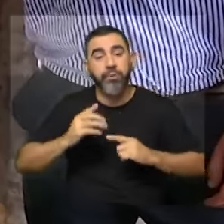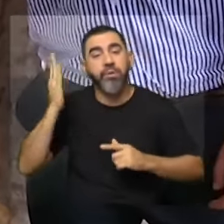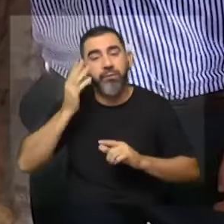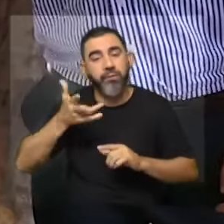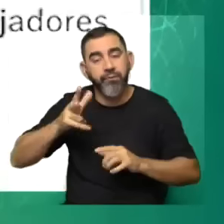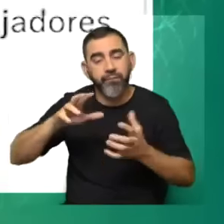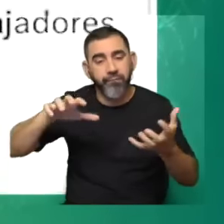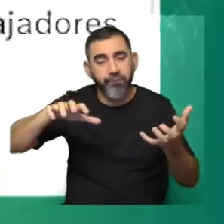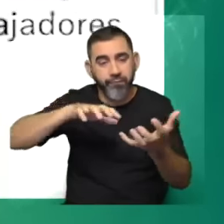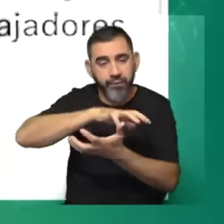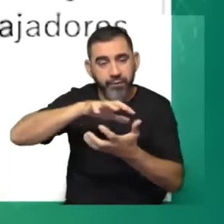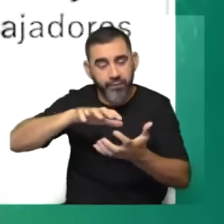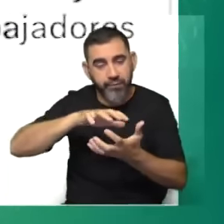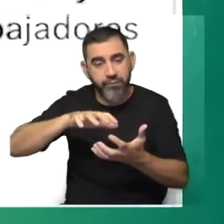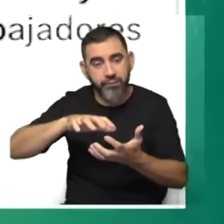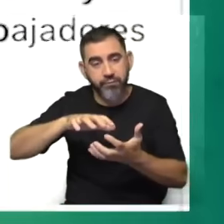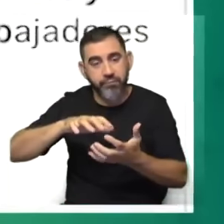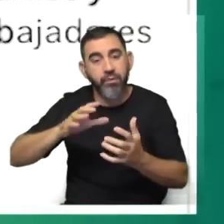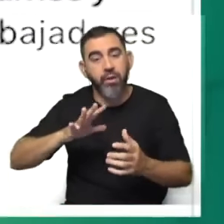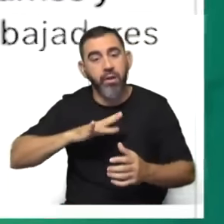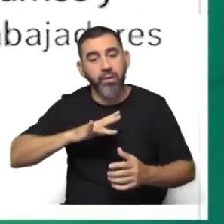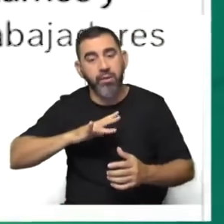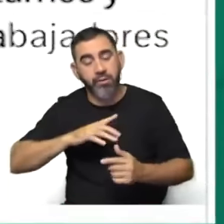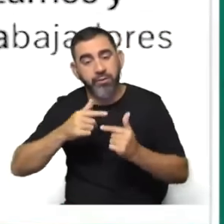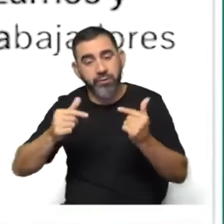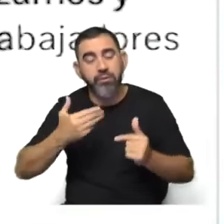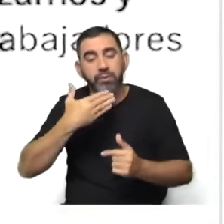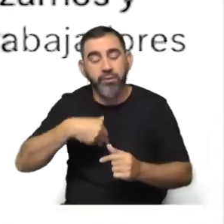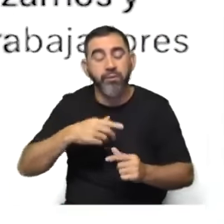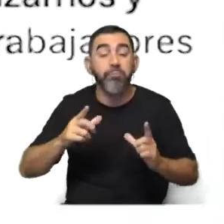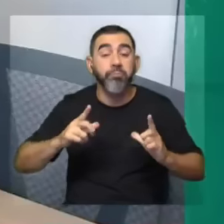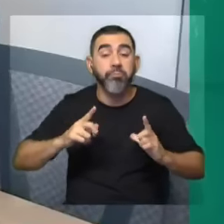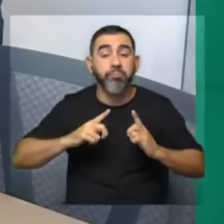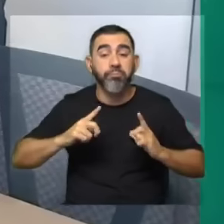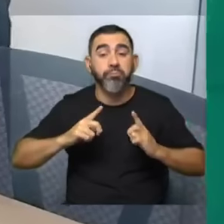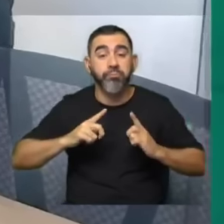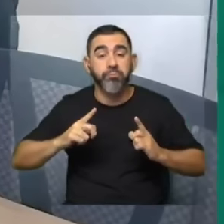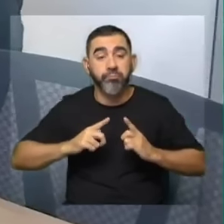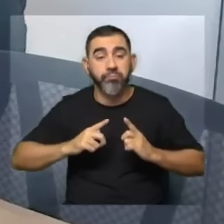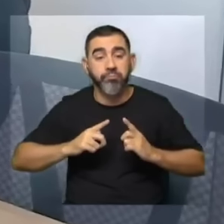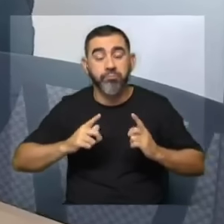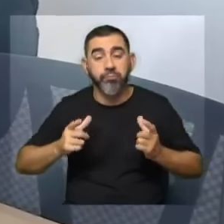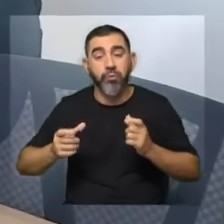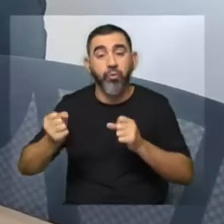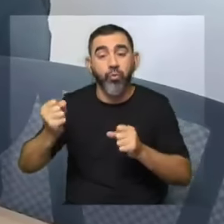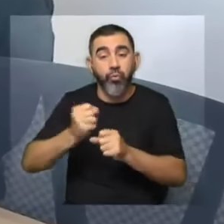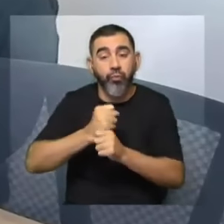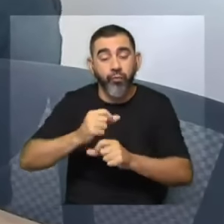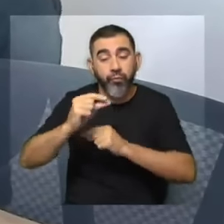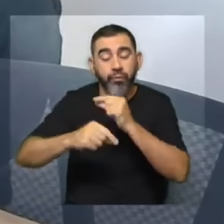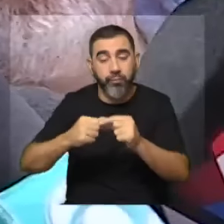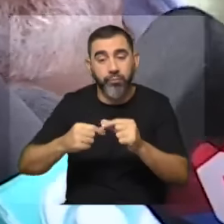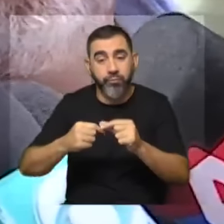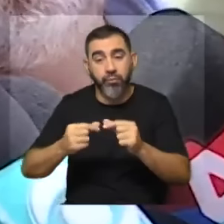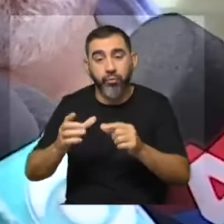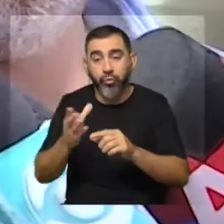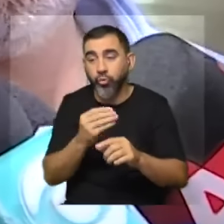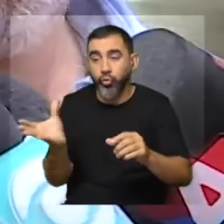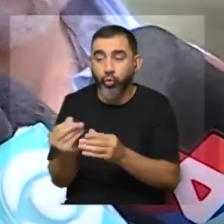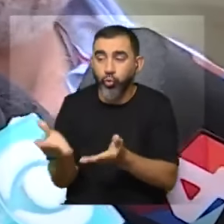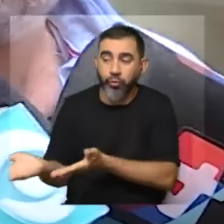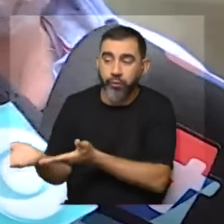fechas complicadas que muchos que están de licencia y bueno Y es entendible Así que estamos esperando a que a que nos vayan confirmando y bueno están todos todos